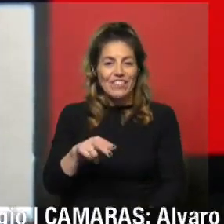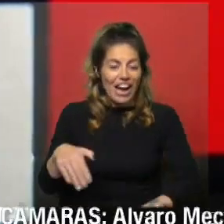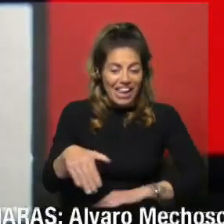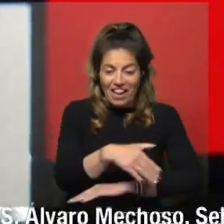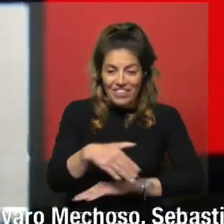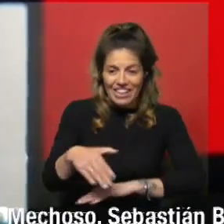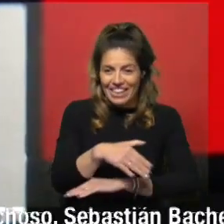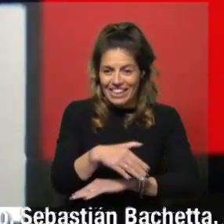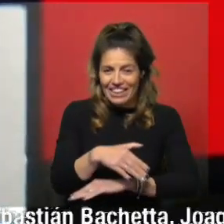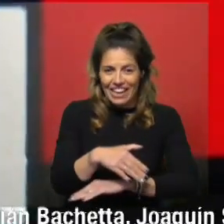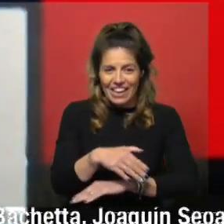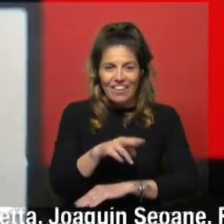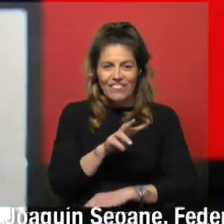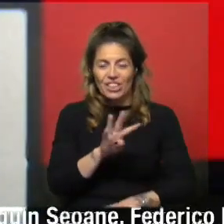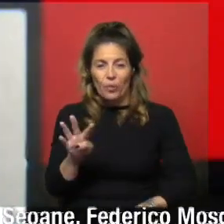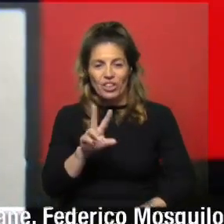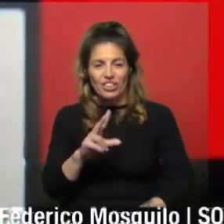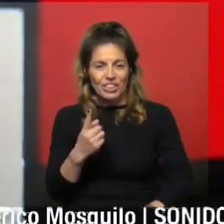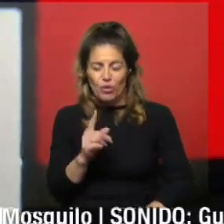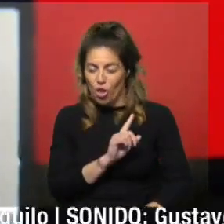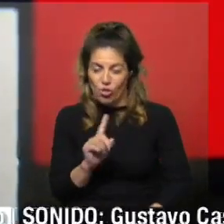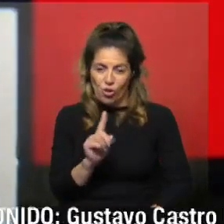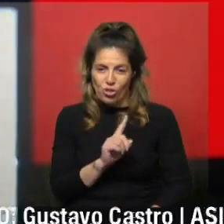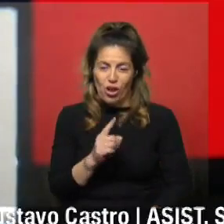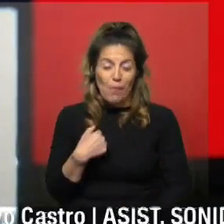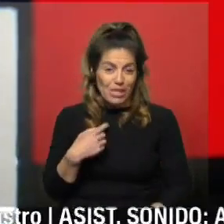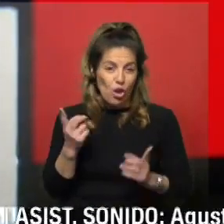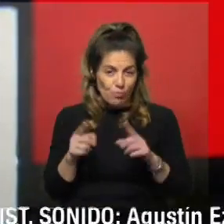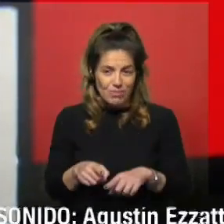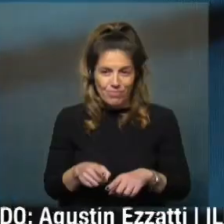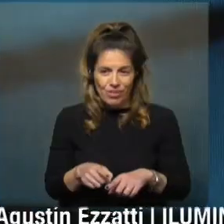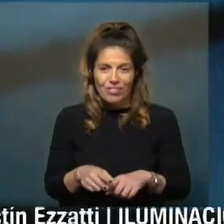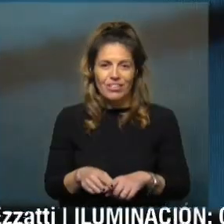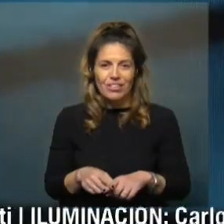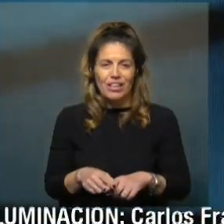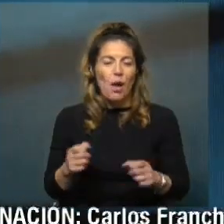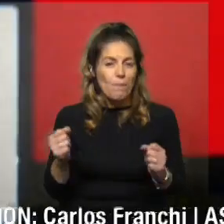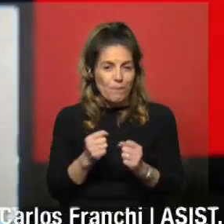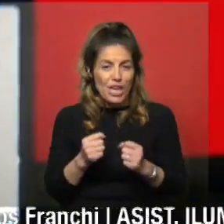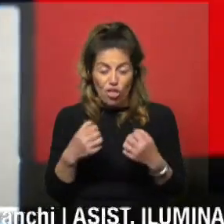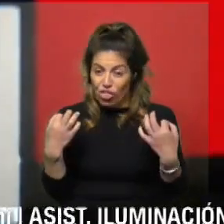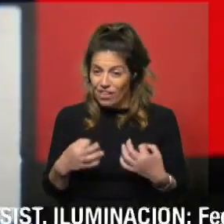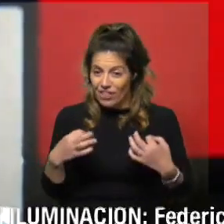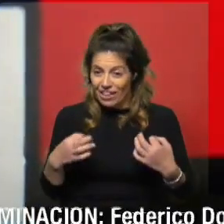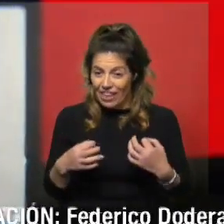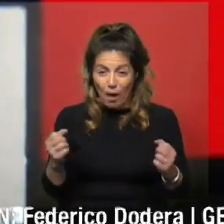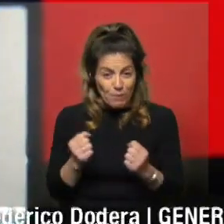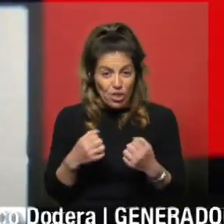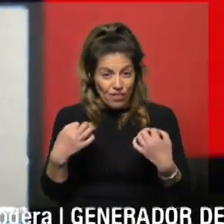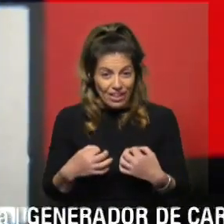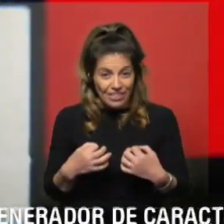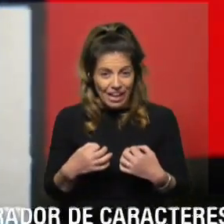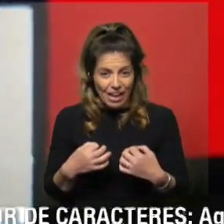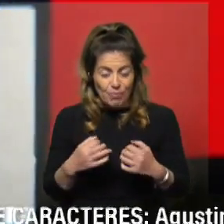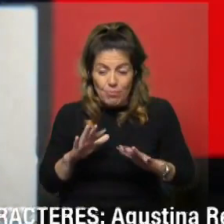Este pero el 24 y el 31 no no no y y este y miedo de verdad este miedo no una cosa que me